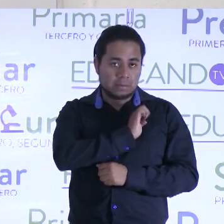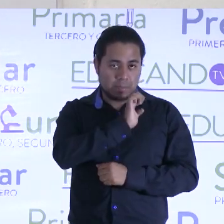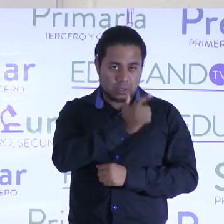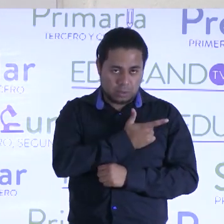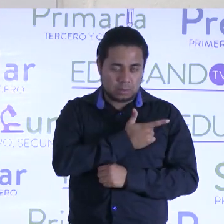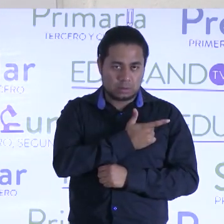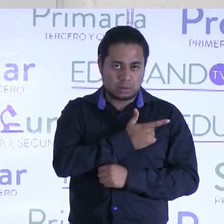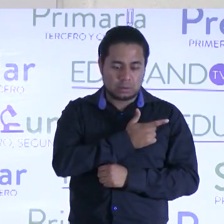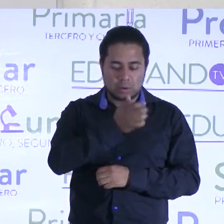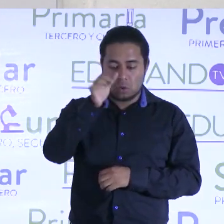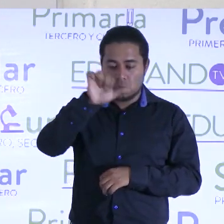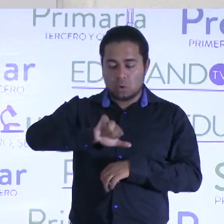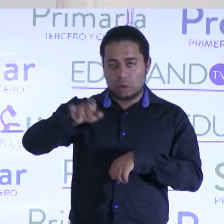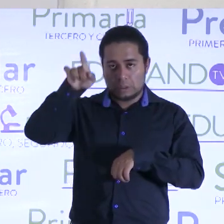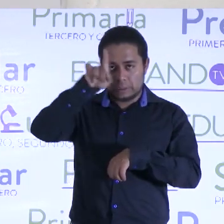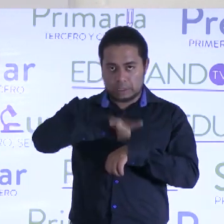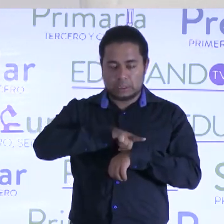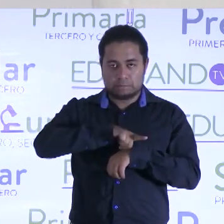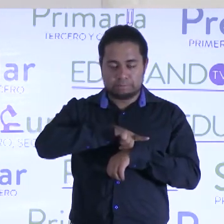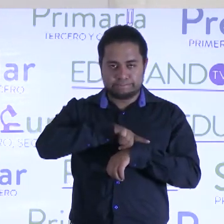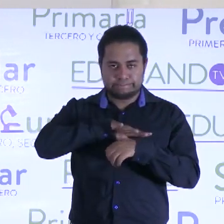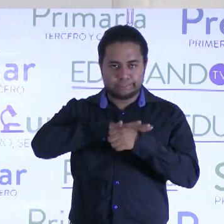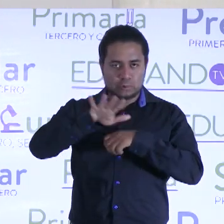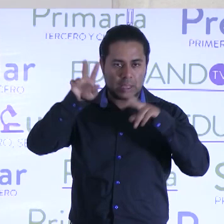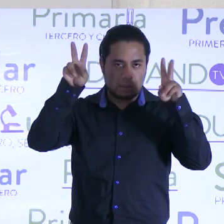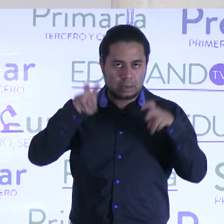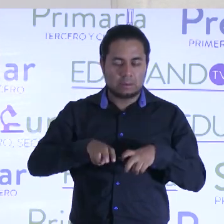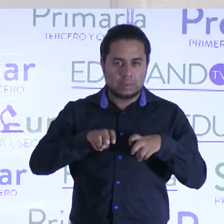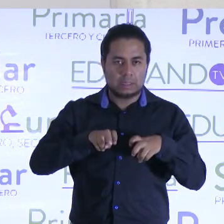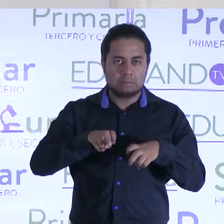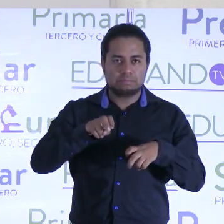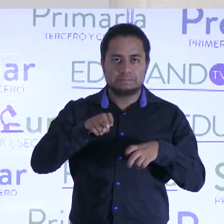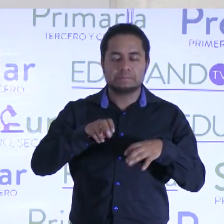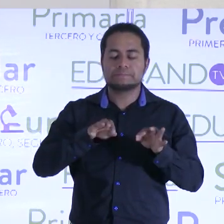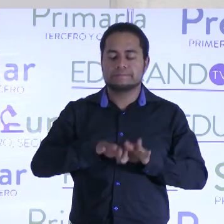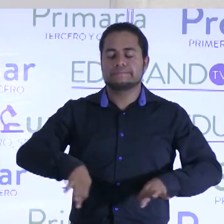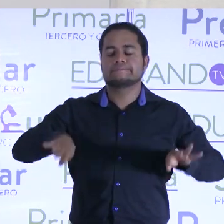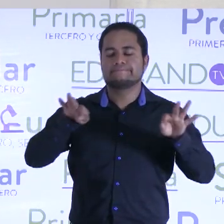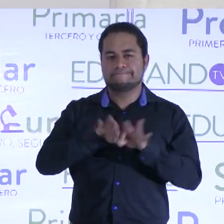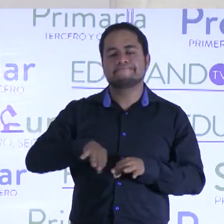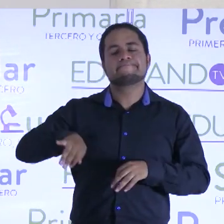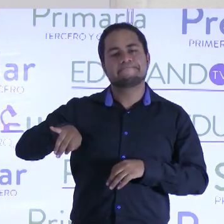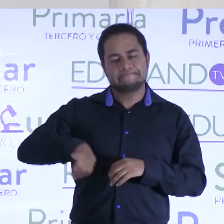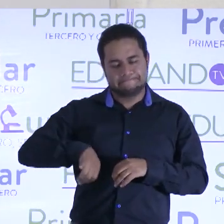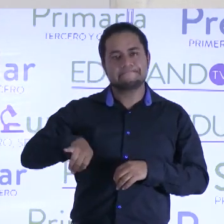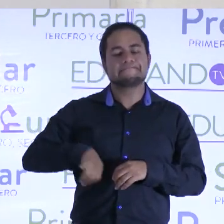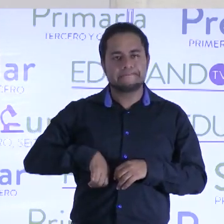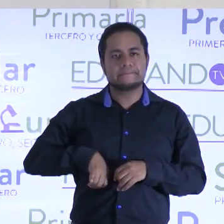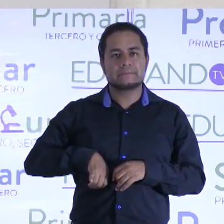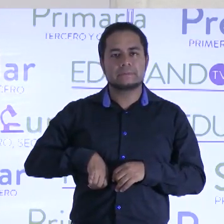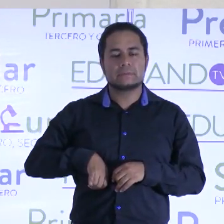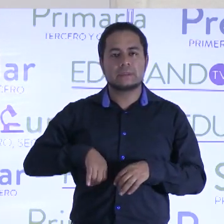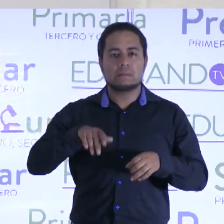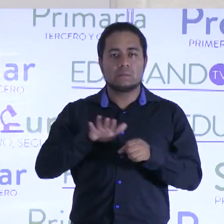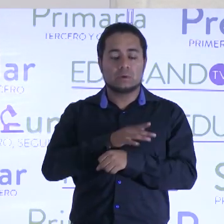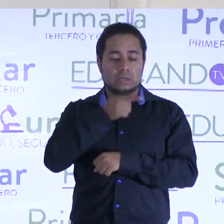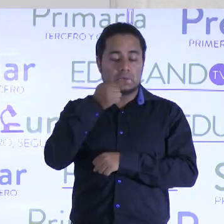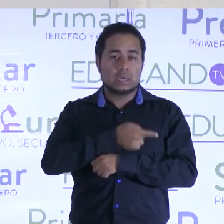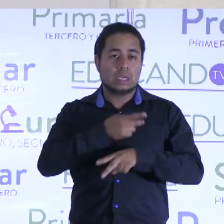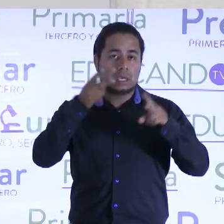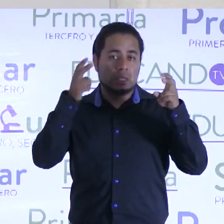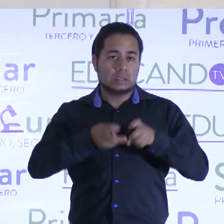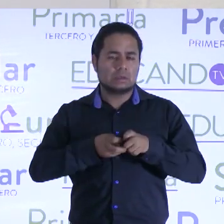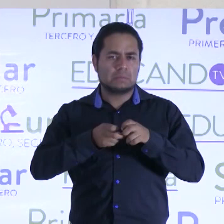Español. El día de hoy vamos a ver un tema sumamente interesante, porque este